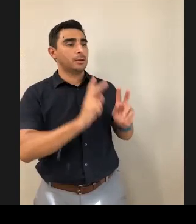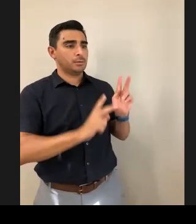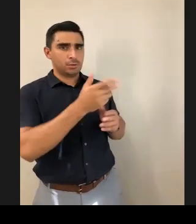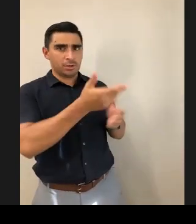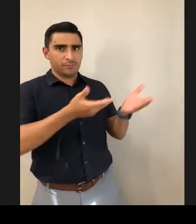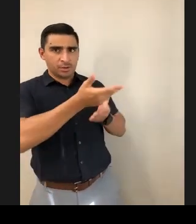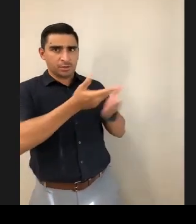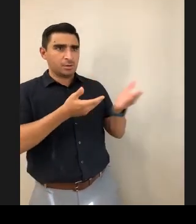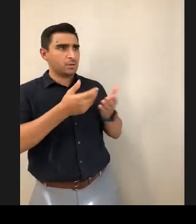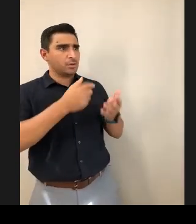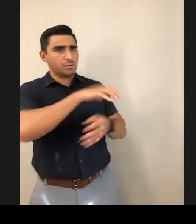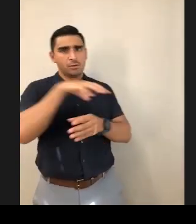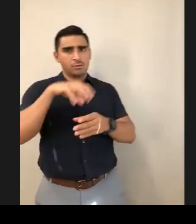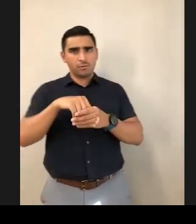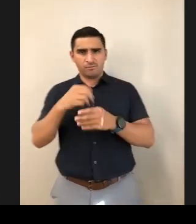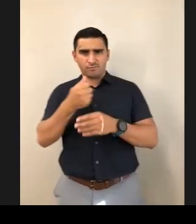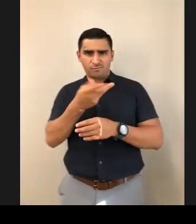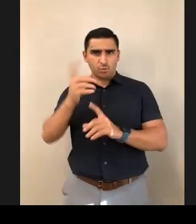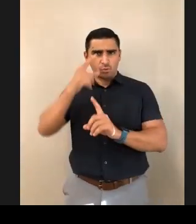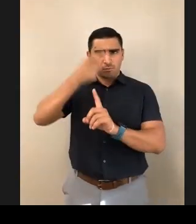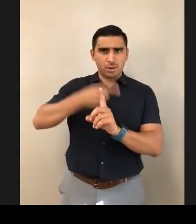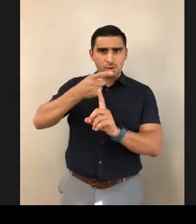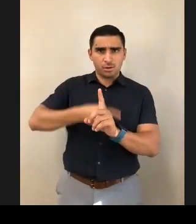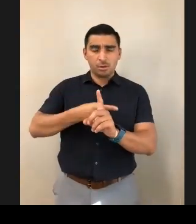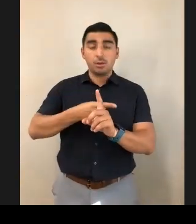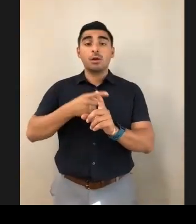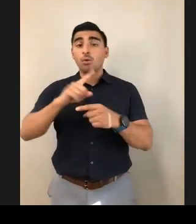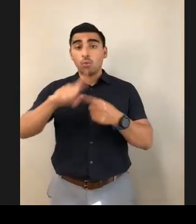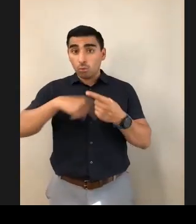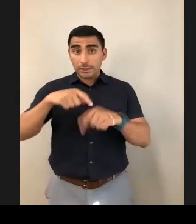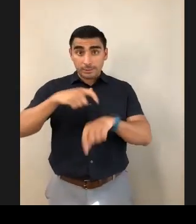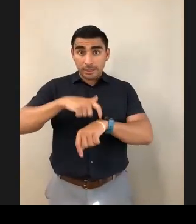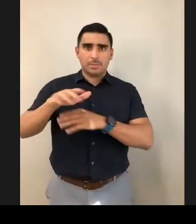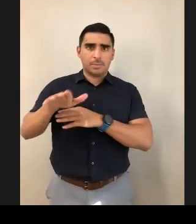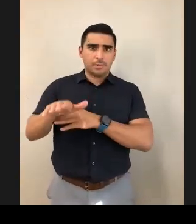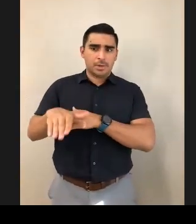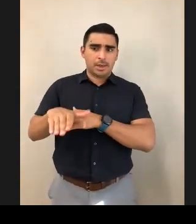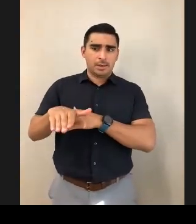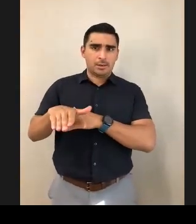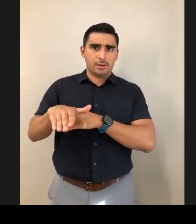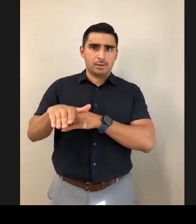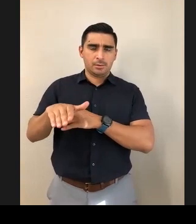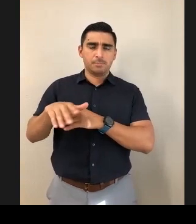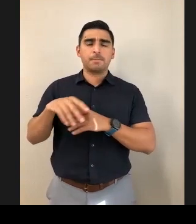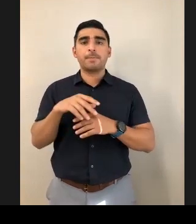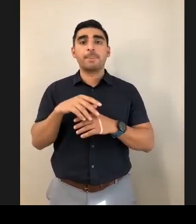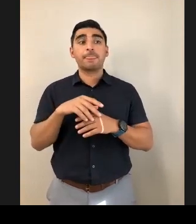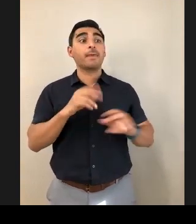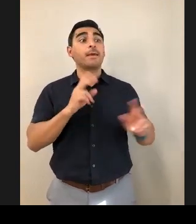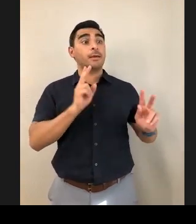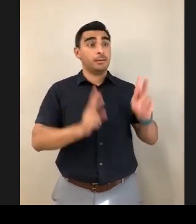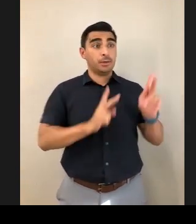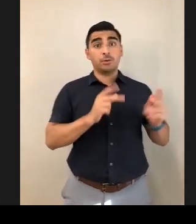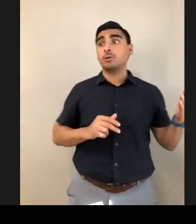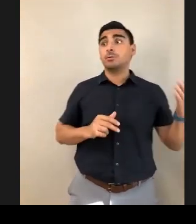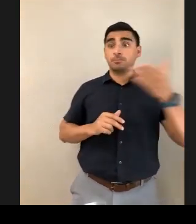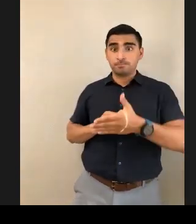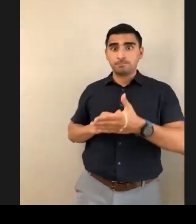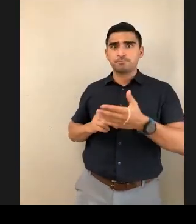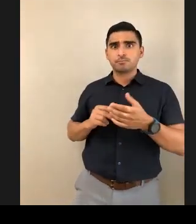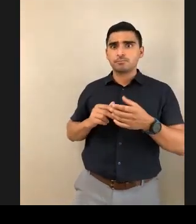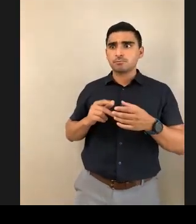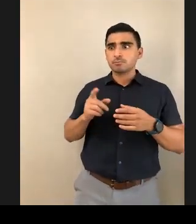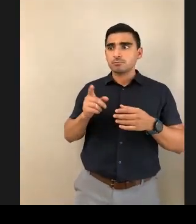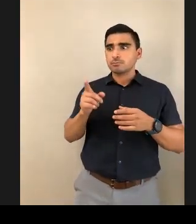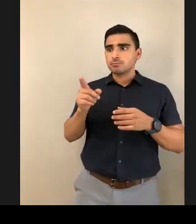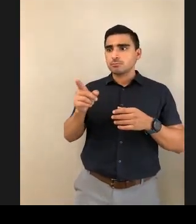entrar y tomar un curso o tomar un curso nocturno y pueden aprender. O